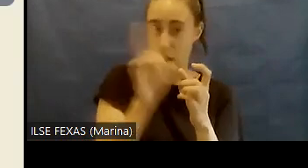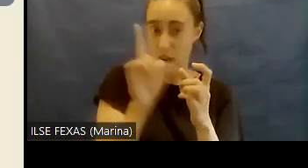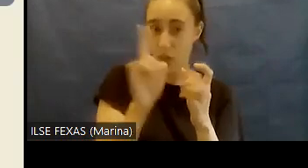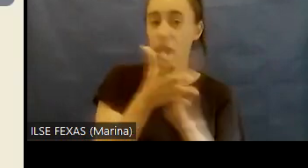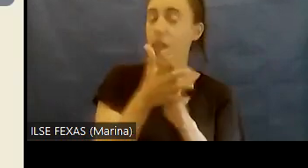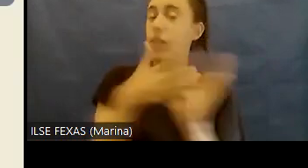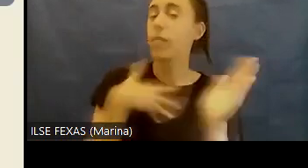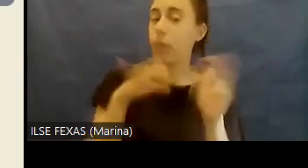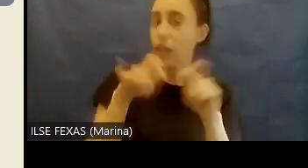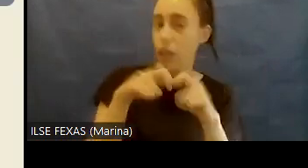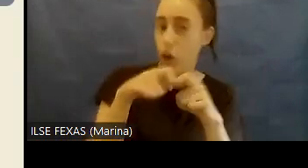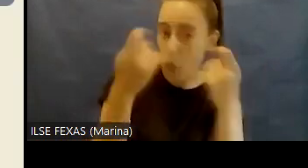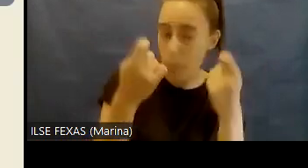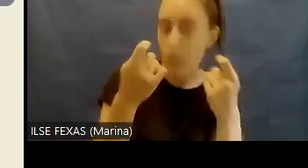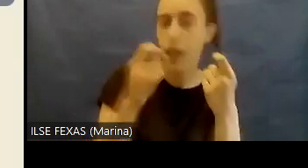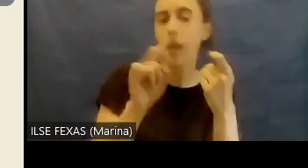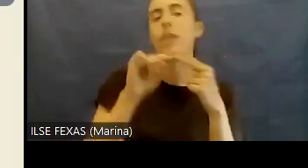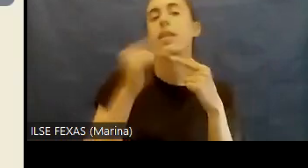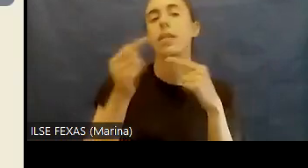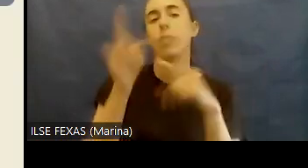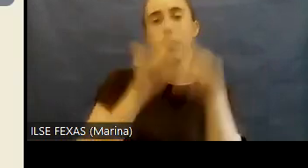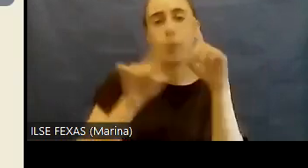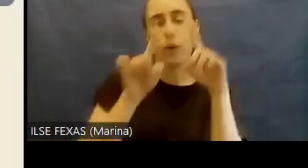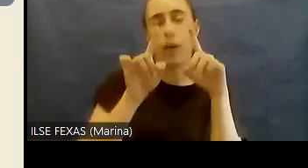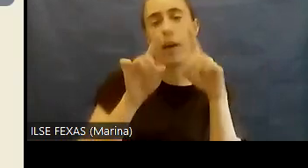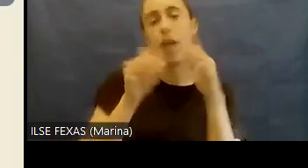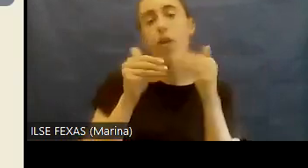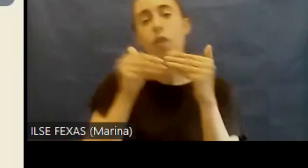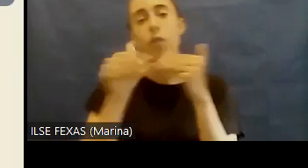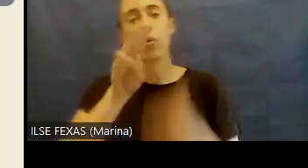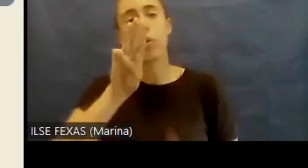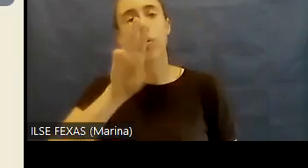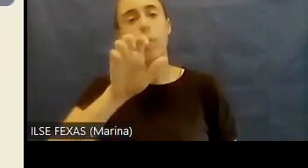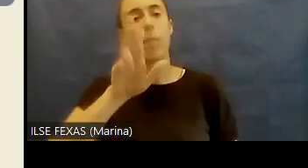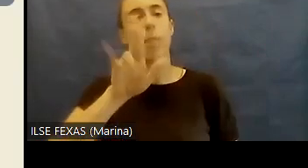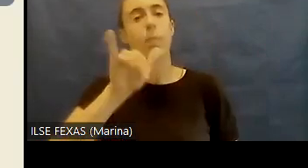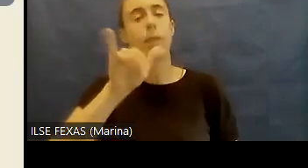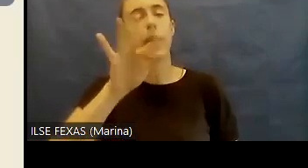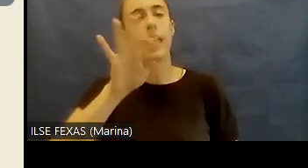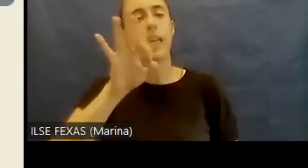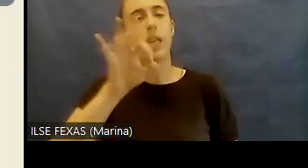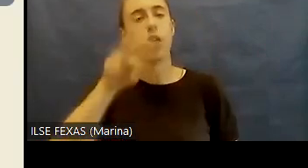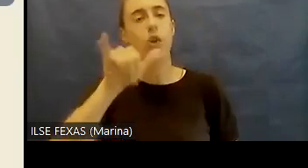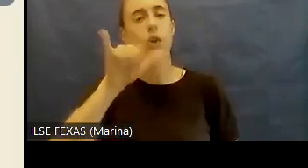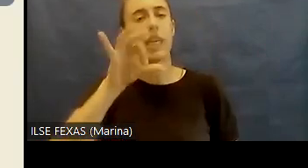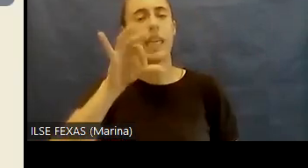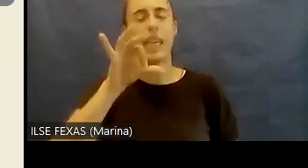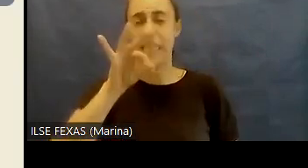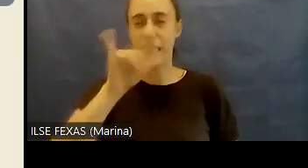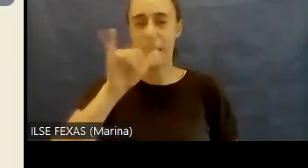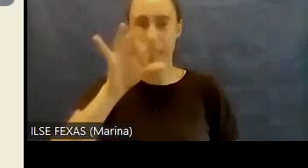una perforación de colon y una peritonitis. O sea que estaríamos hablando de un problema bastante más grave. Pues